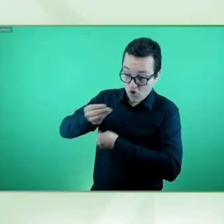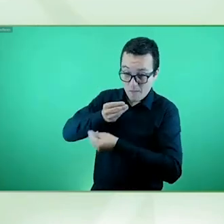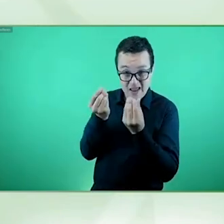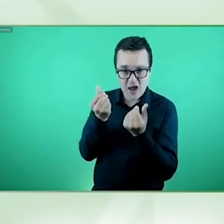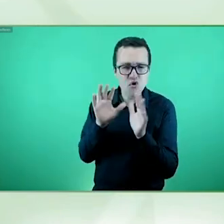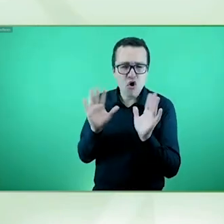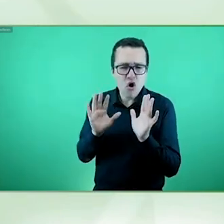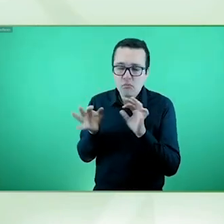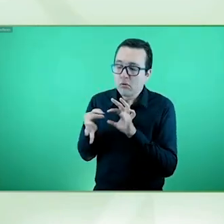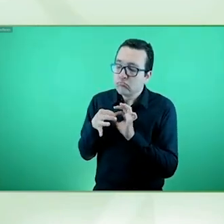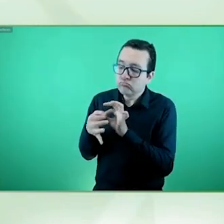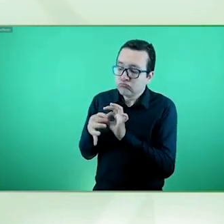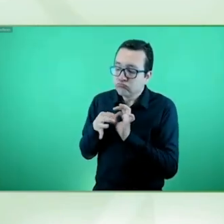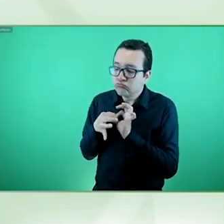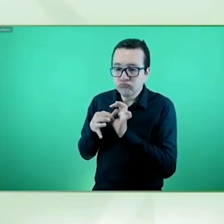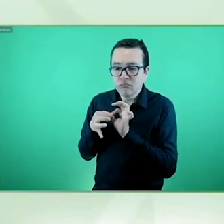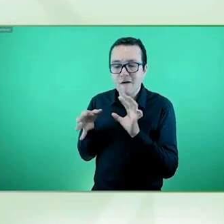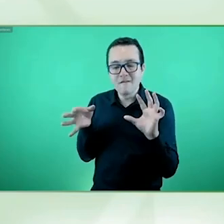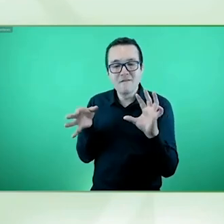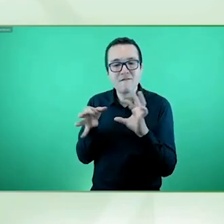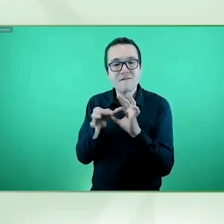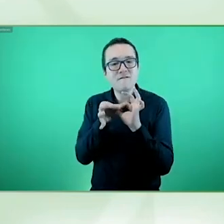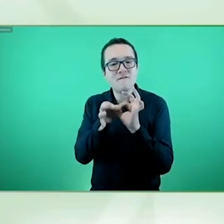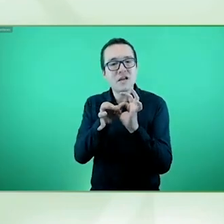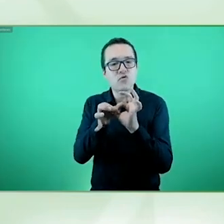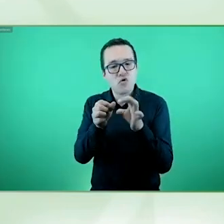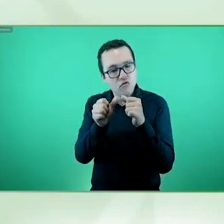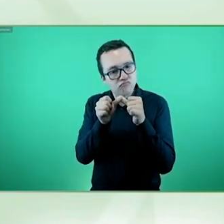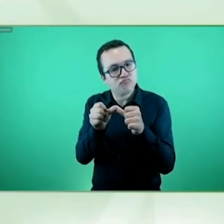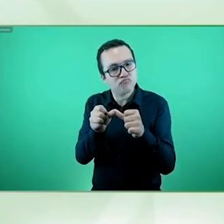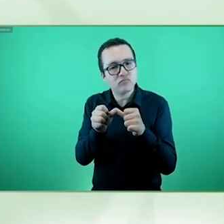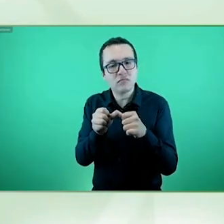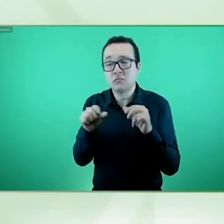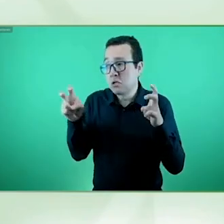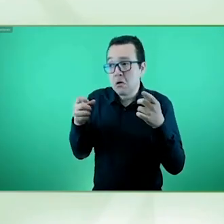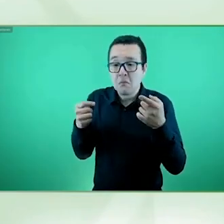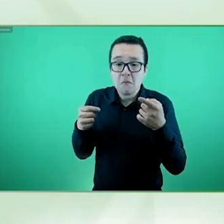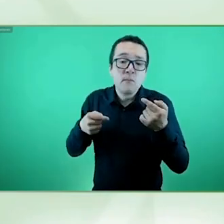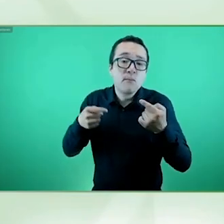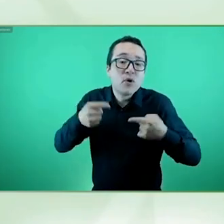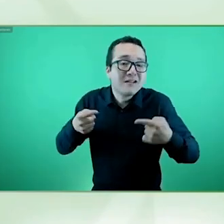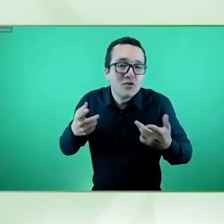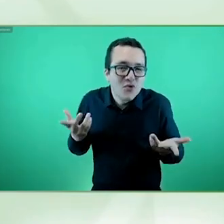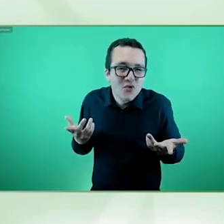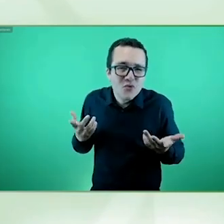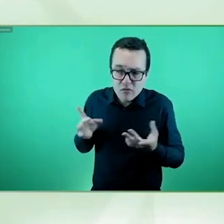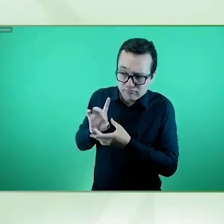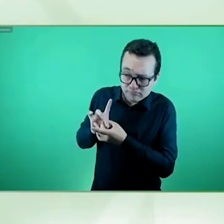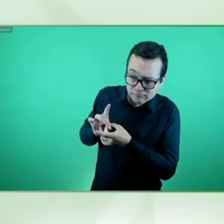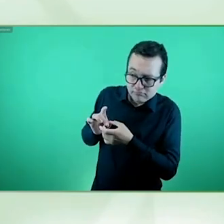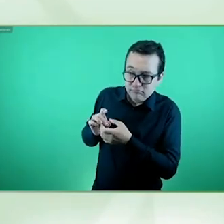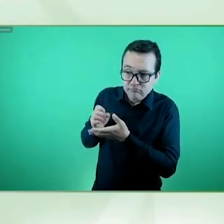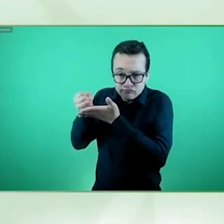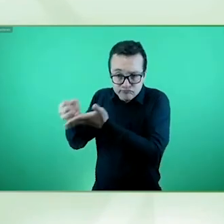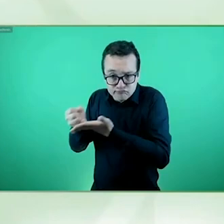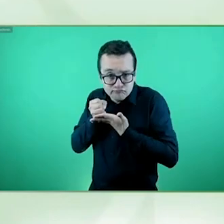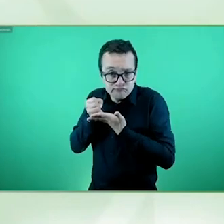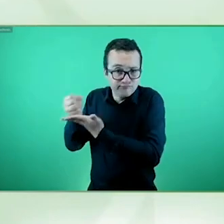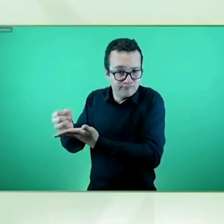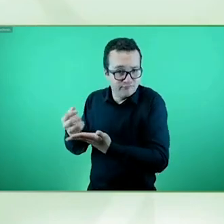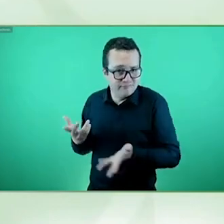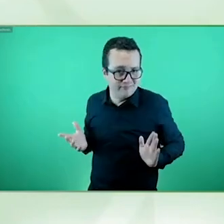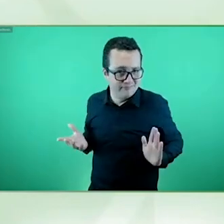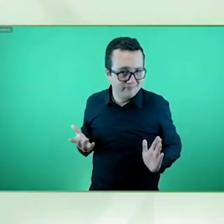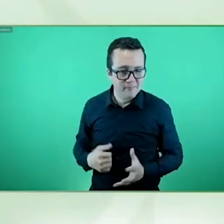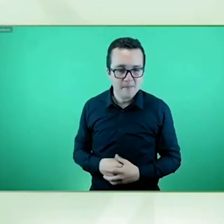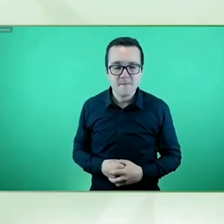estos vínculos sean vínculos políticos. Ahora, ¿de qué se trata la cooperativa?